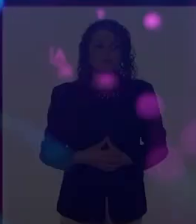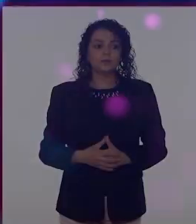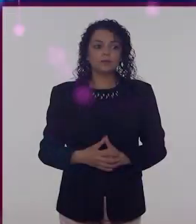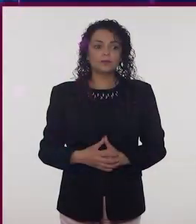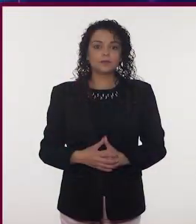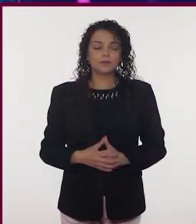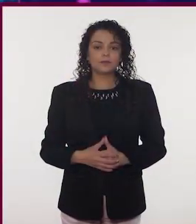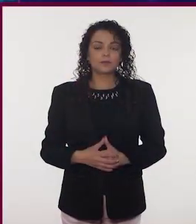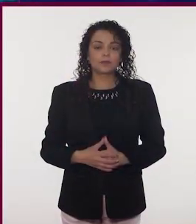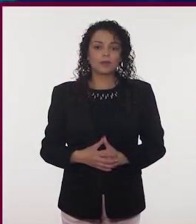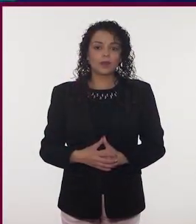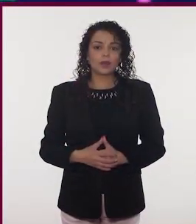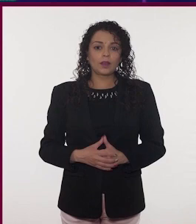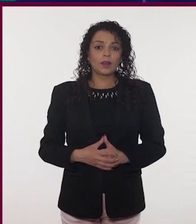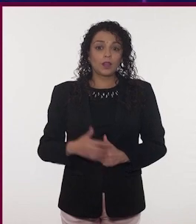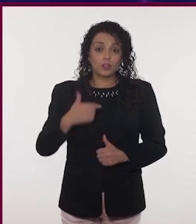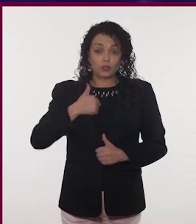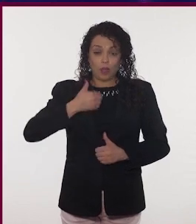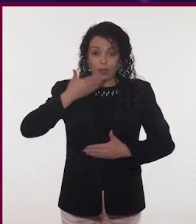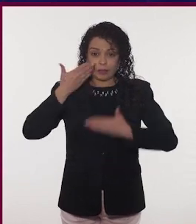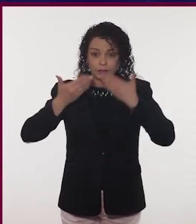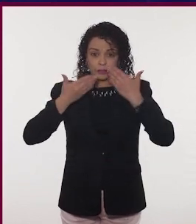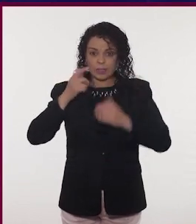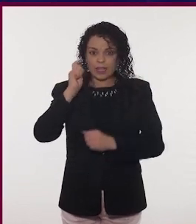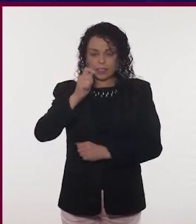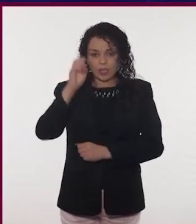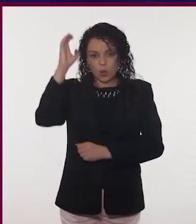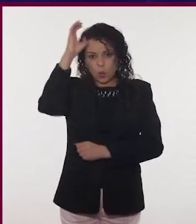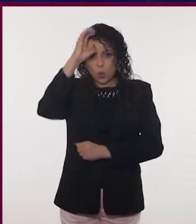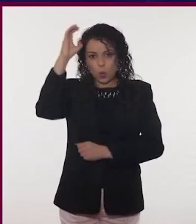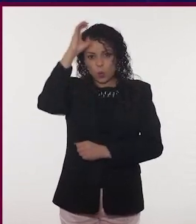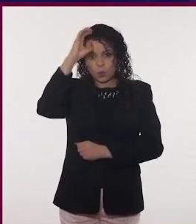Yo estudié Ciencias de la Cultura